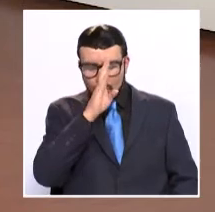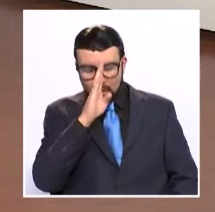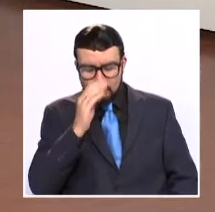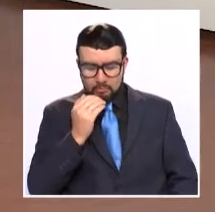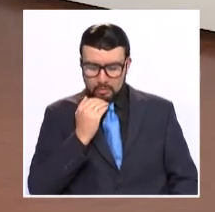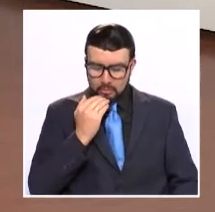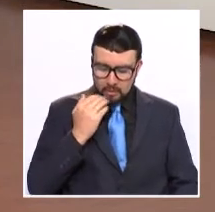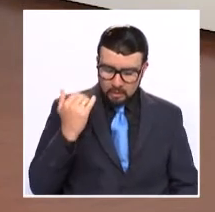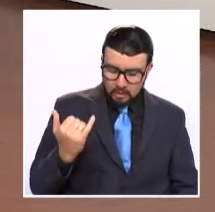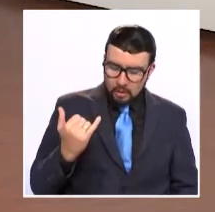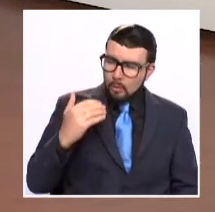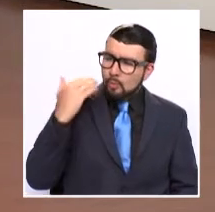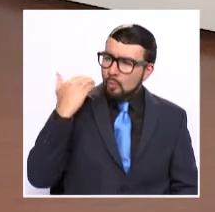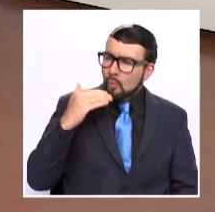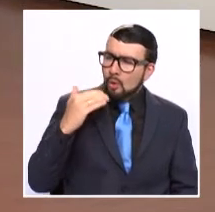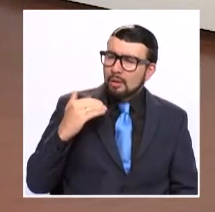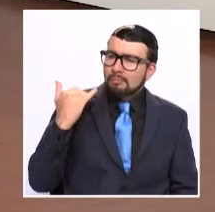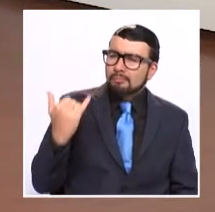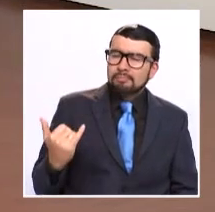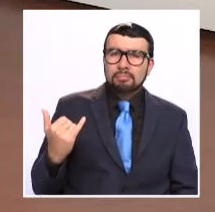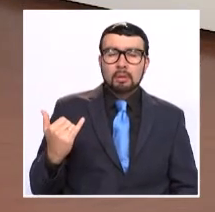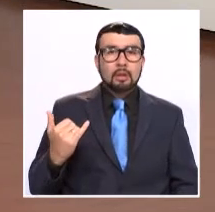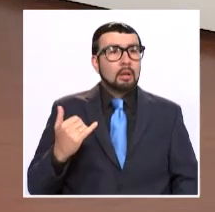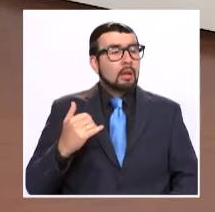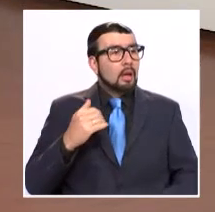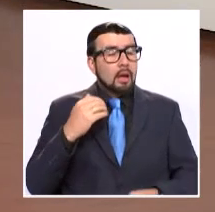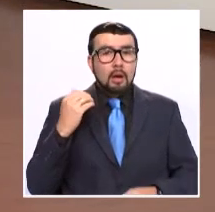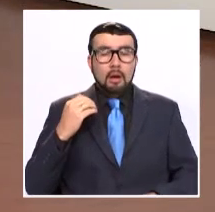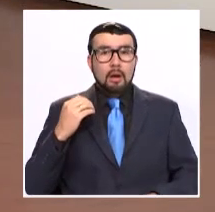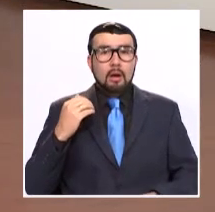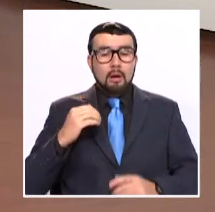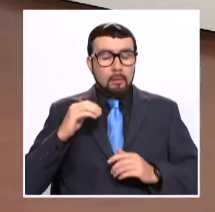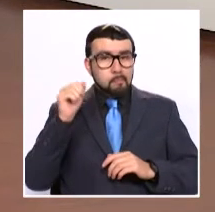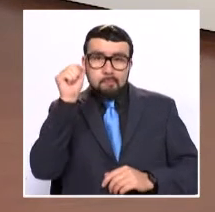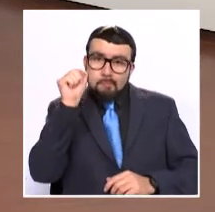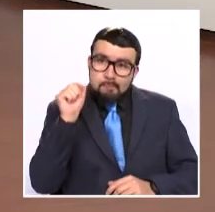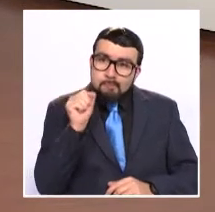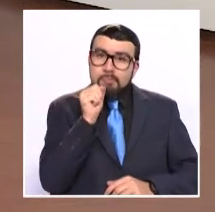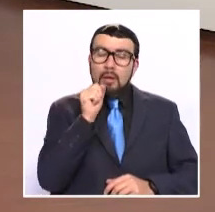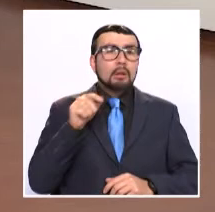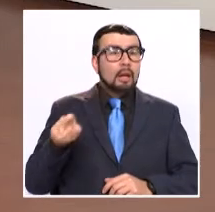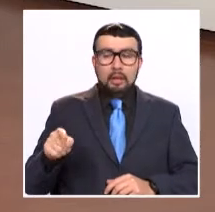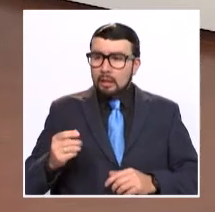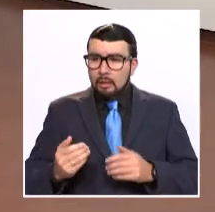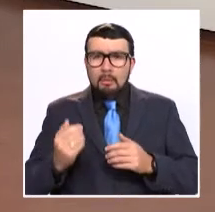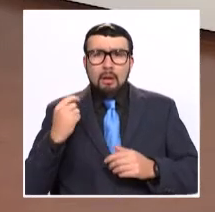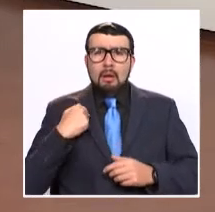señora en embarazo puede presentar rubeola? ¿Fue que no tuvo programa de vacunación?